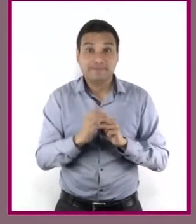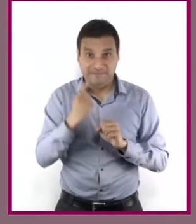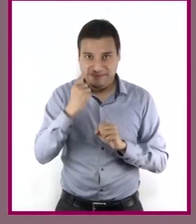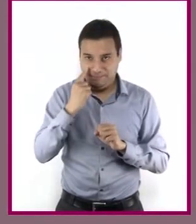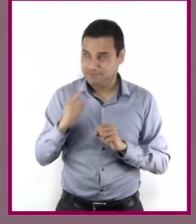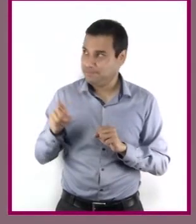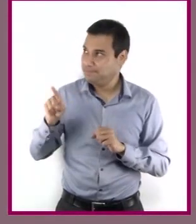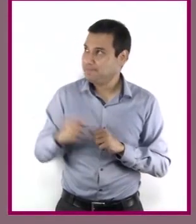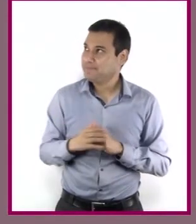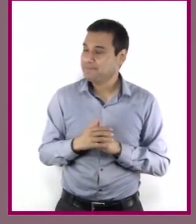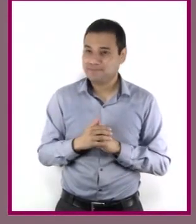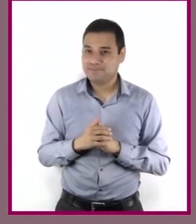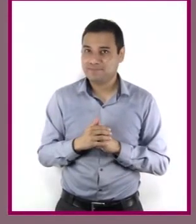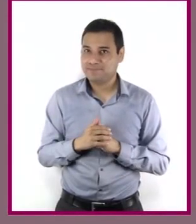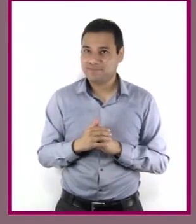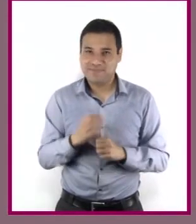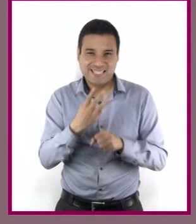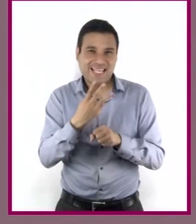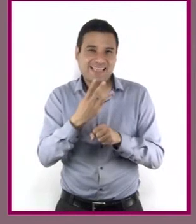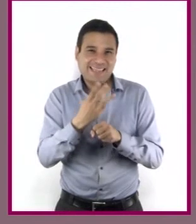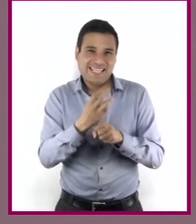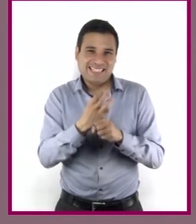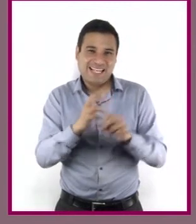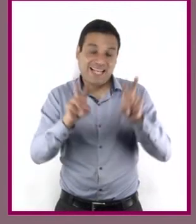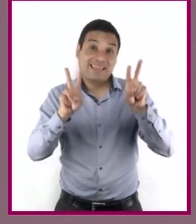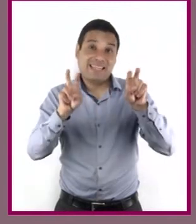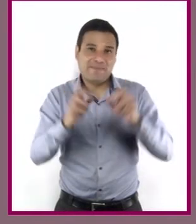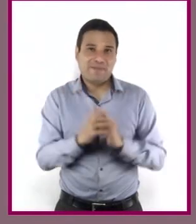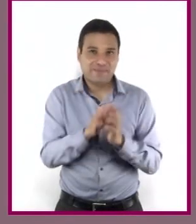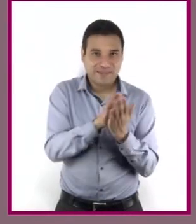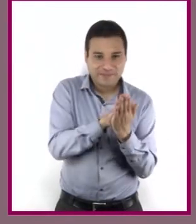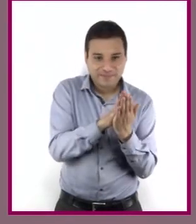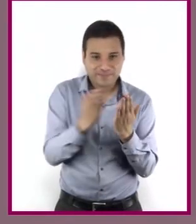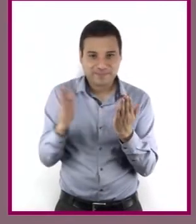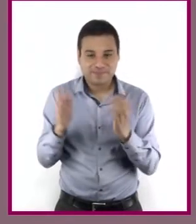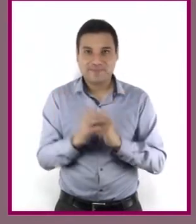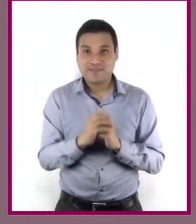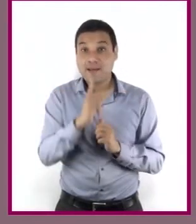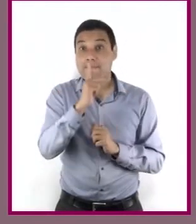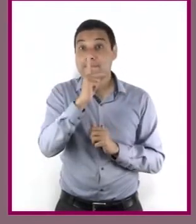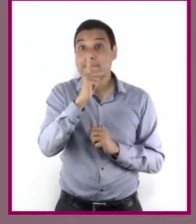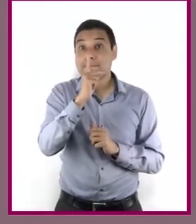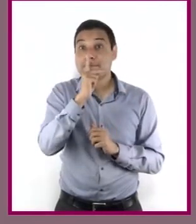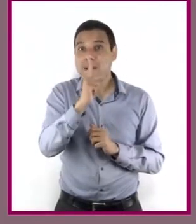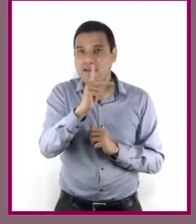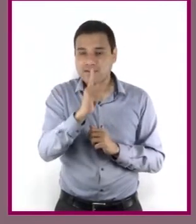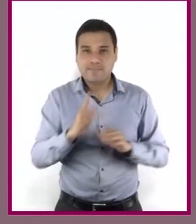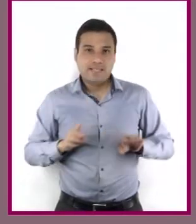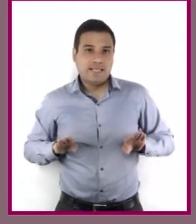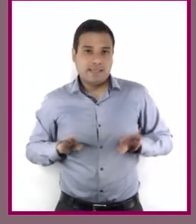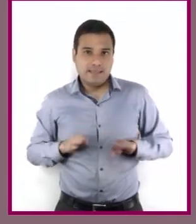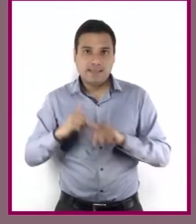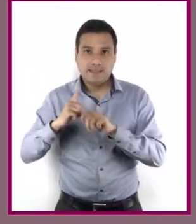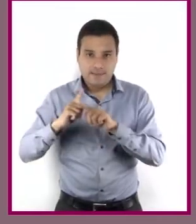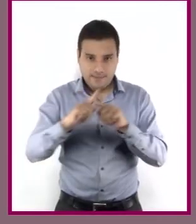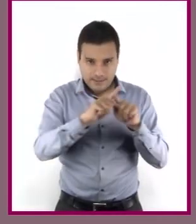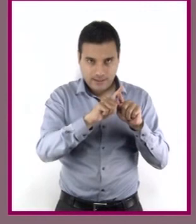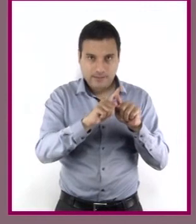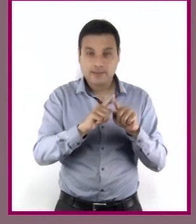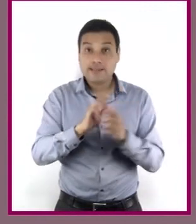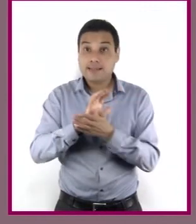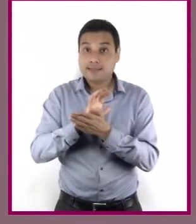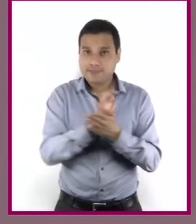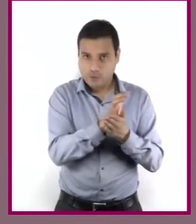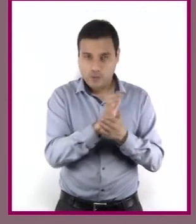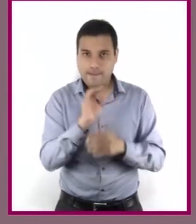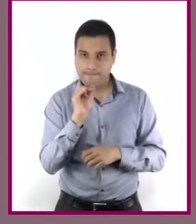aparece la tercera sección del folleto donde agregamos los términos de diversidad y discriminación.